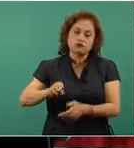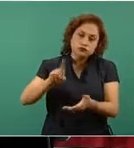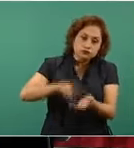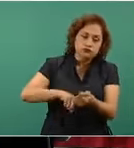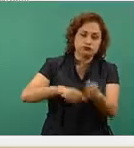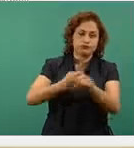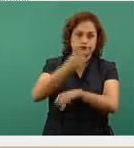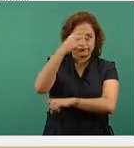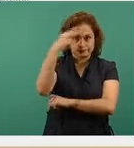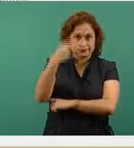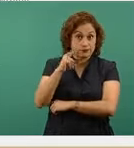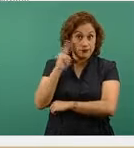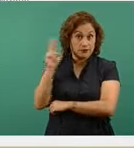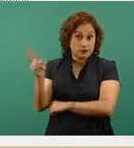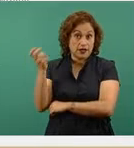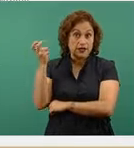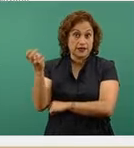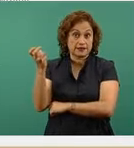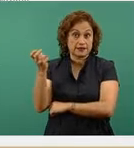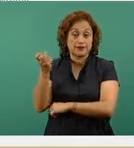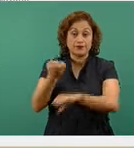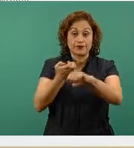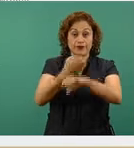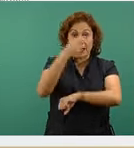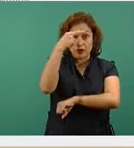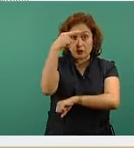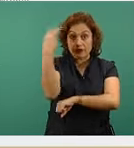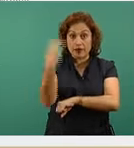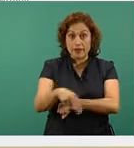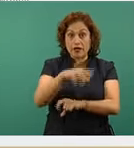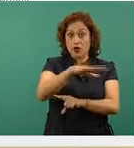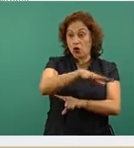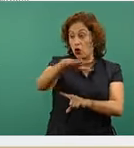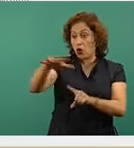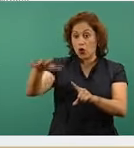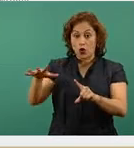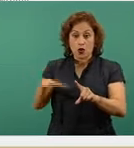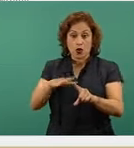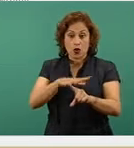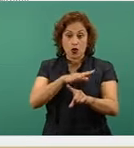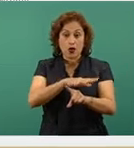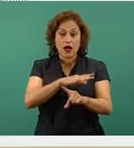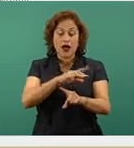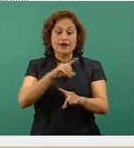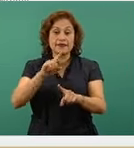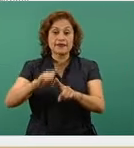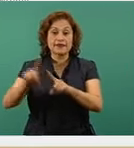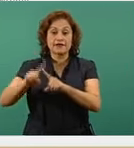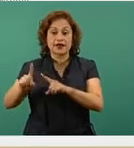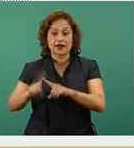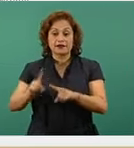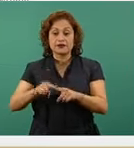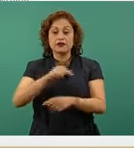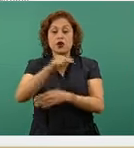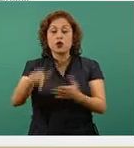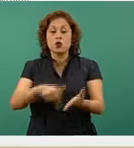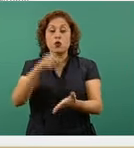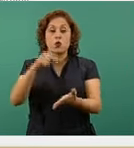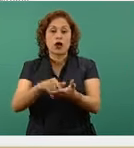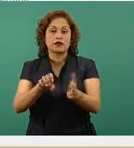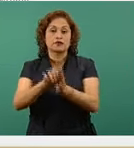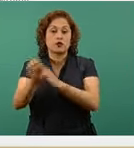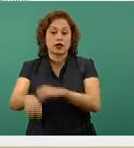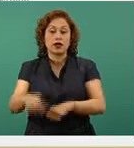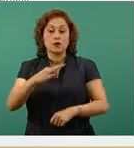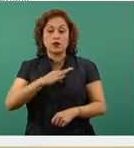México. Vean ustedes, el Estado de México tiene grandes zonas rurales, tiene por supuesto el Valle de Toluca, pero también tiene el